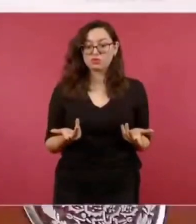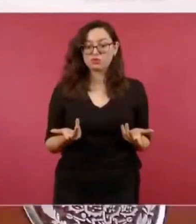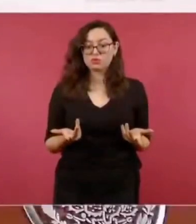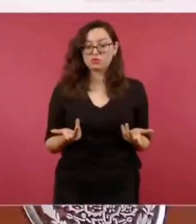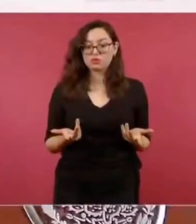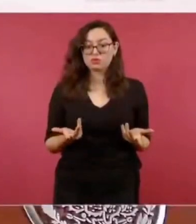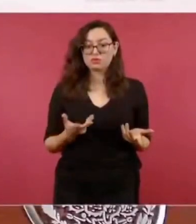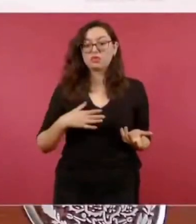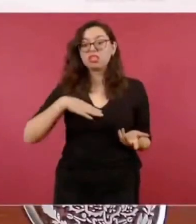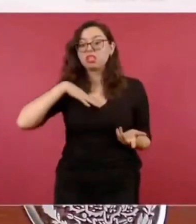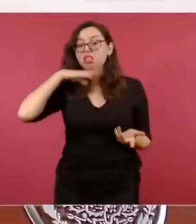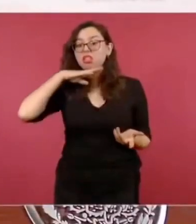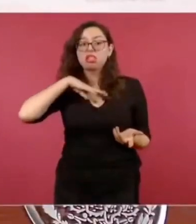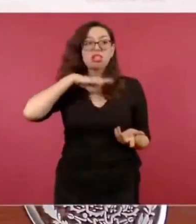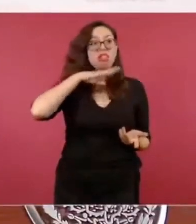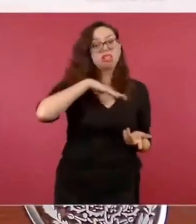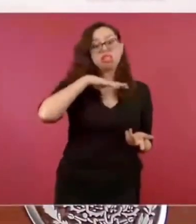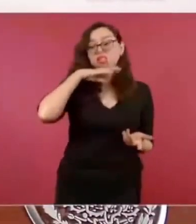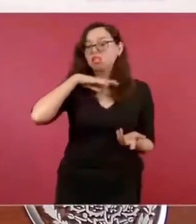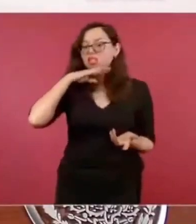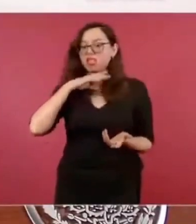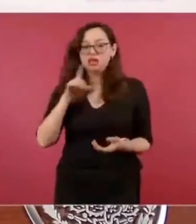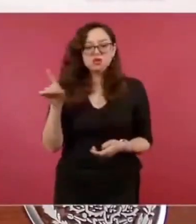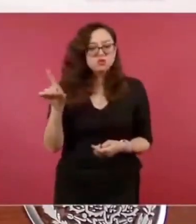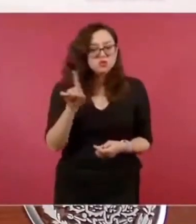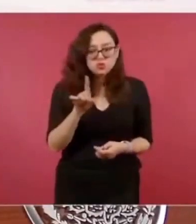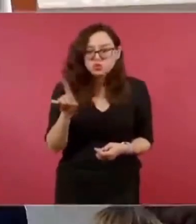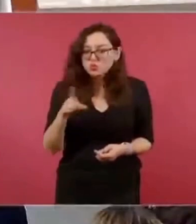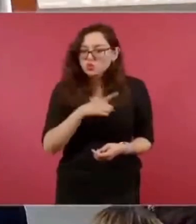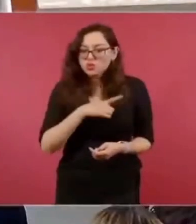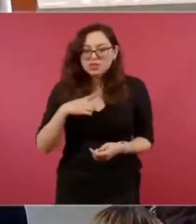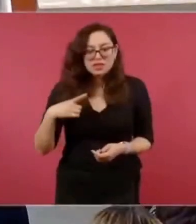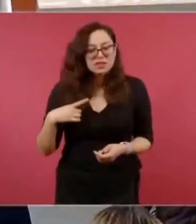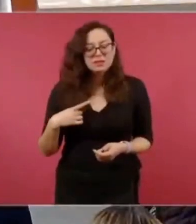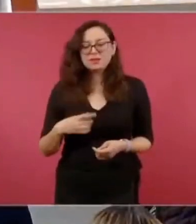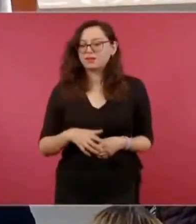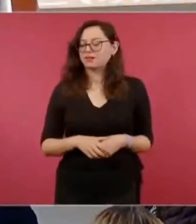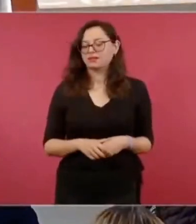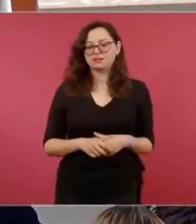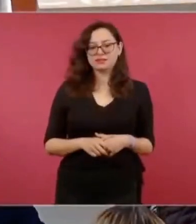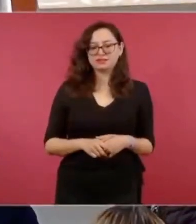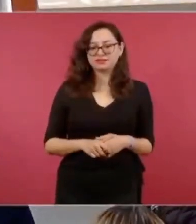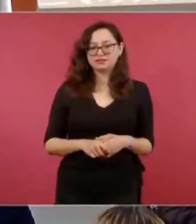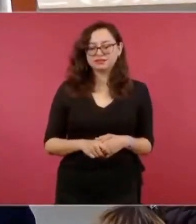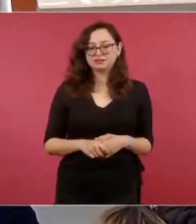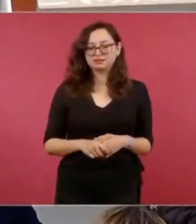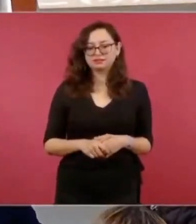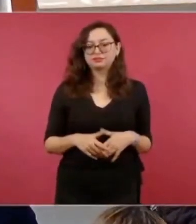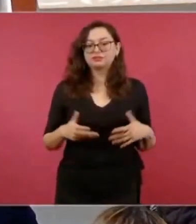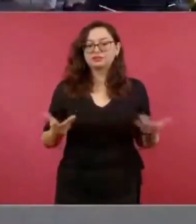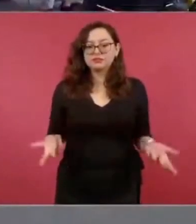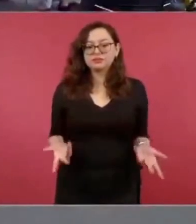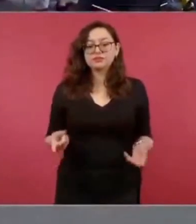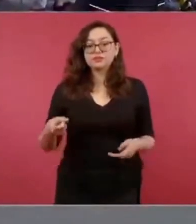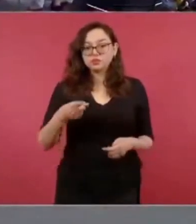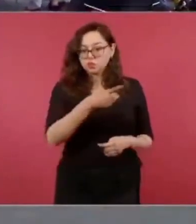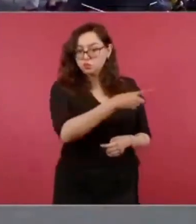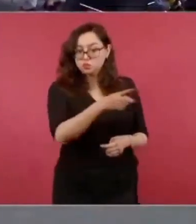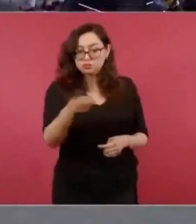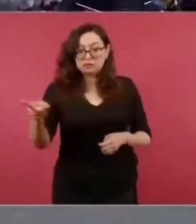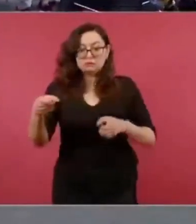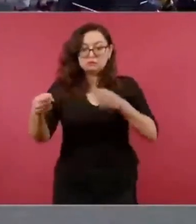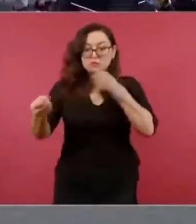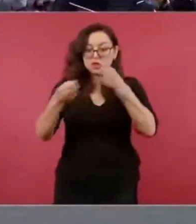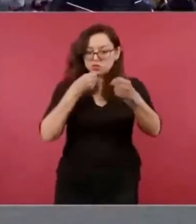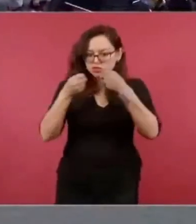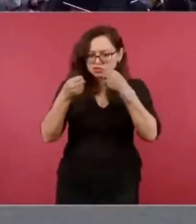en la lógica de vivir para mentir.